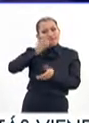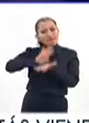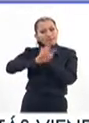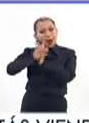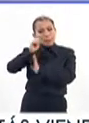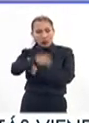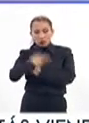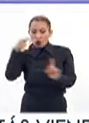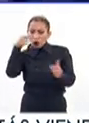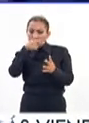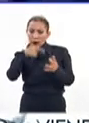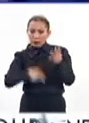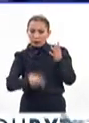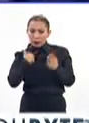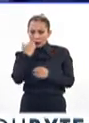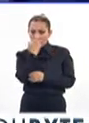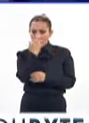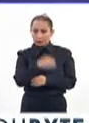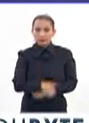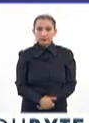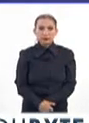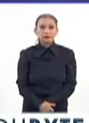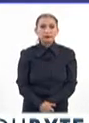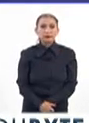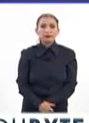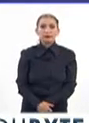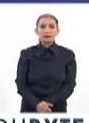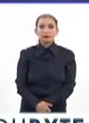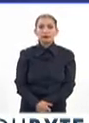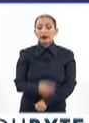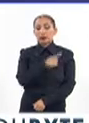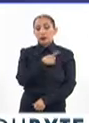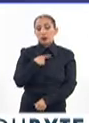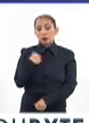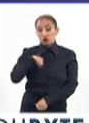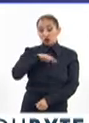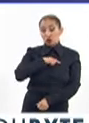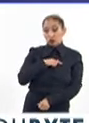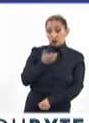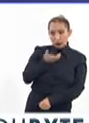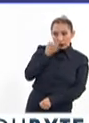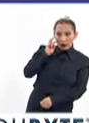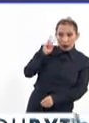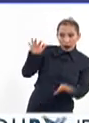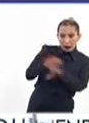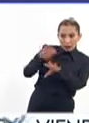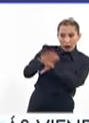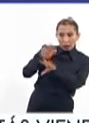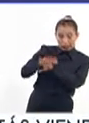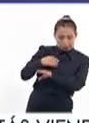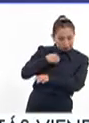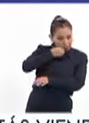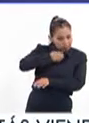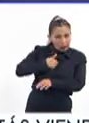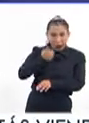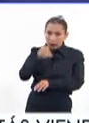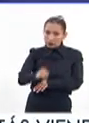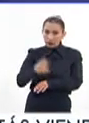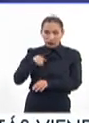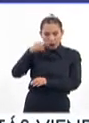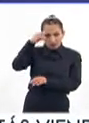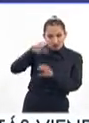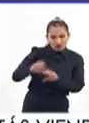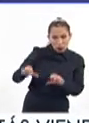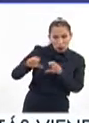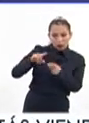es parte de los objetivos de esta facultad. Entonces tenemos que ser capaces de adaptarnos a estas modificaciones con todo lo que hay hoy día de